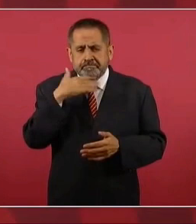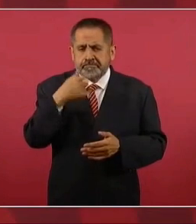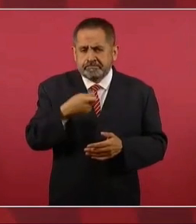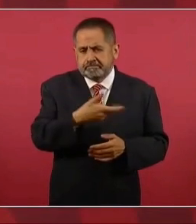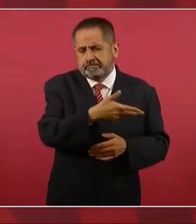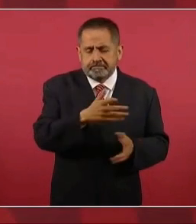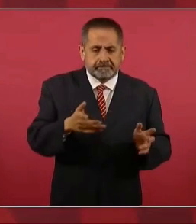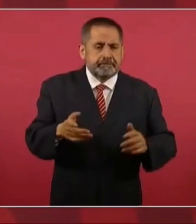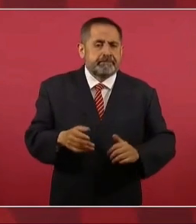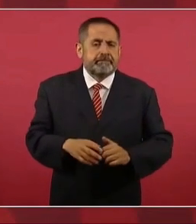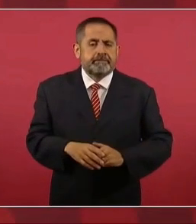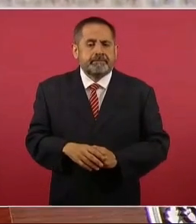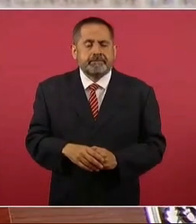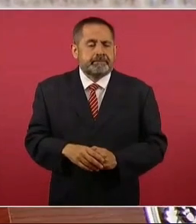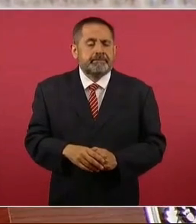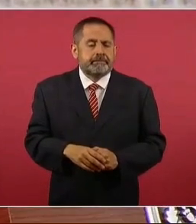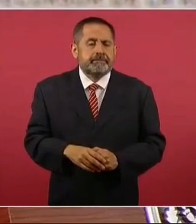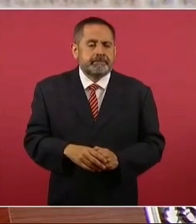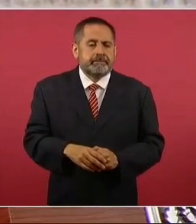corruptos,